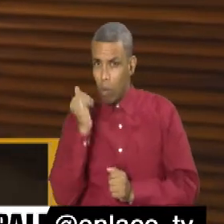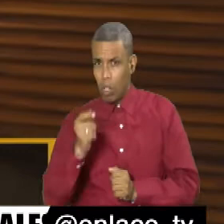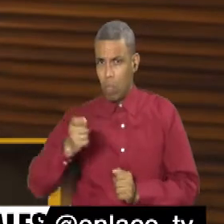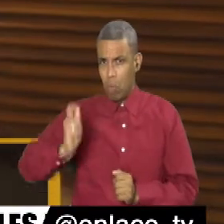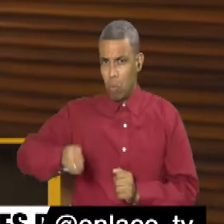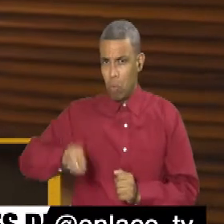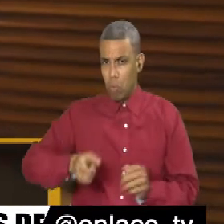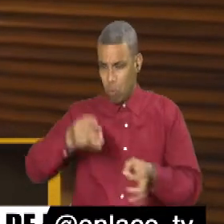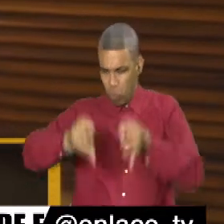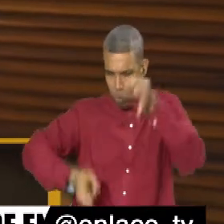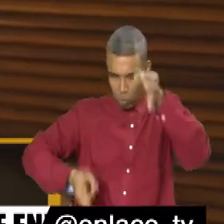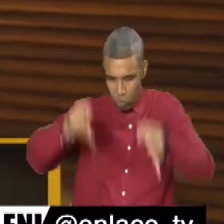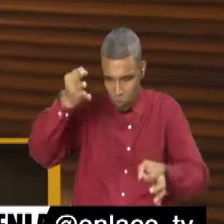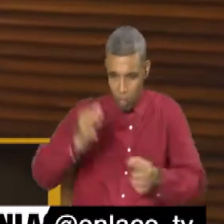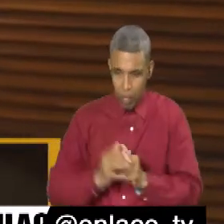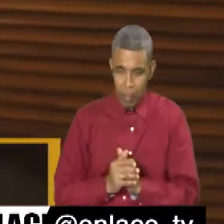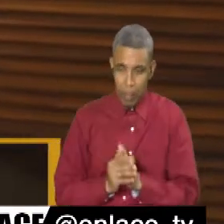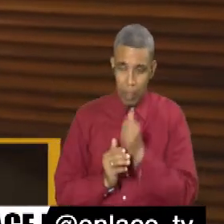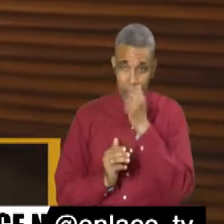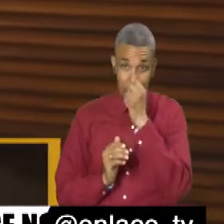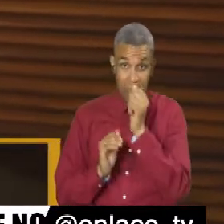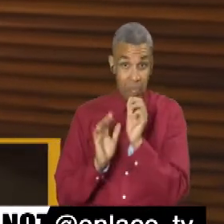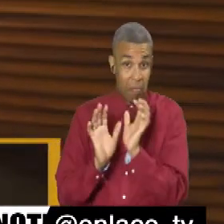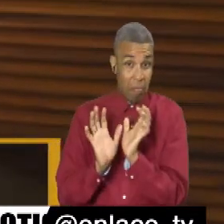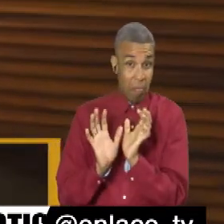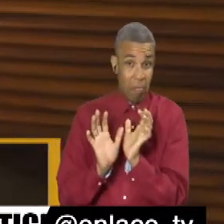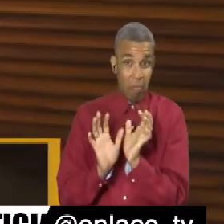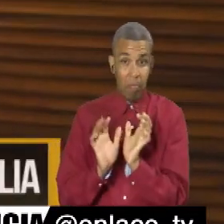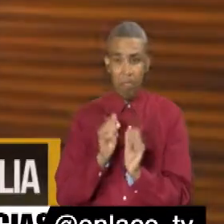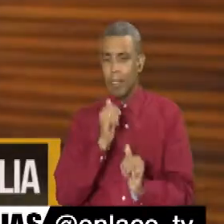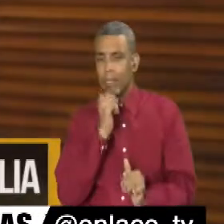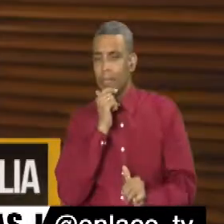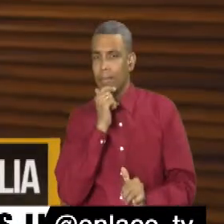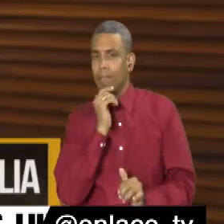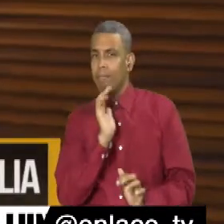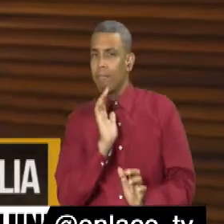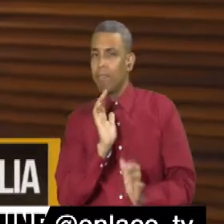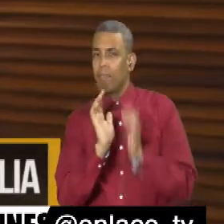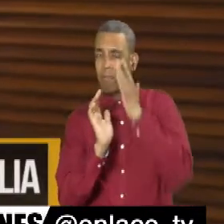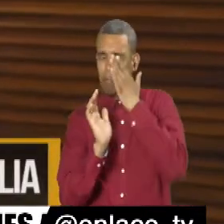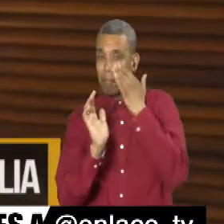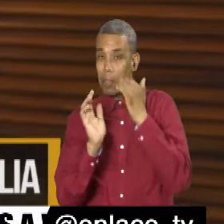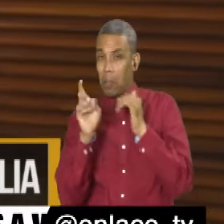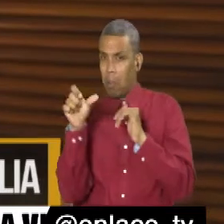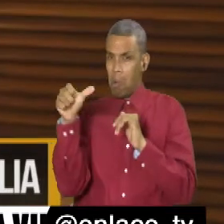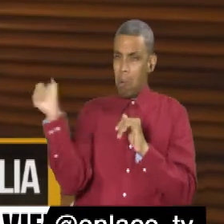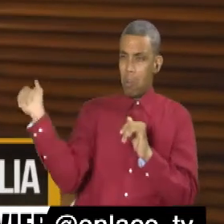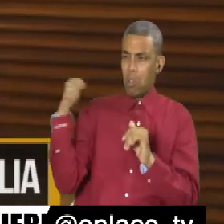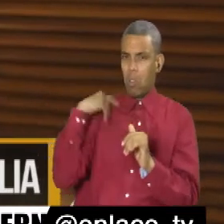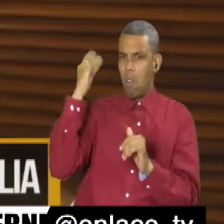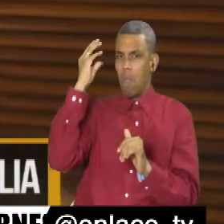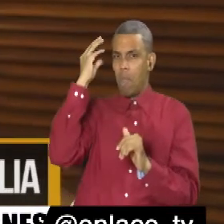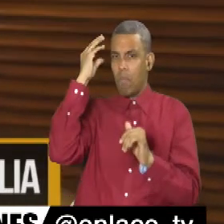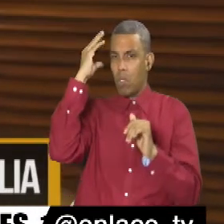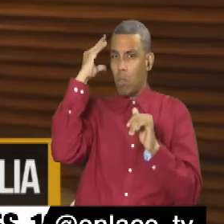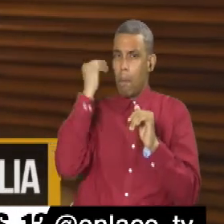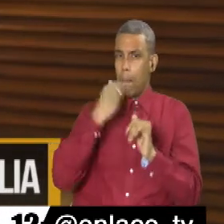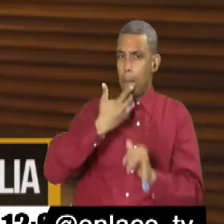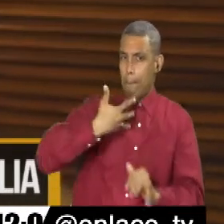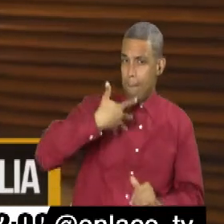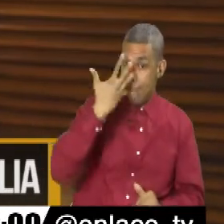estableciendo una colisión de competencias o bien sea abocando otra vez el conocimiento. Hasta el momento está claro es